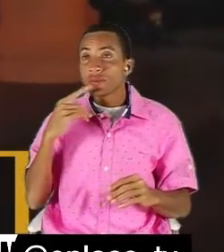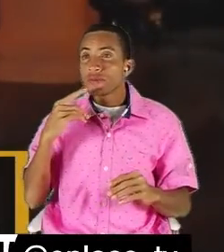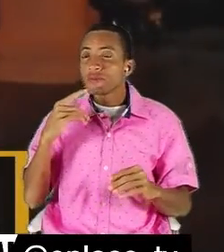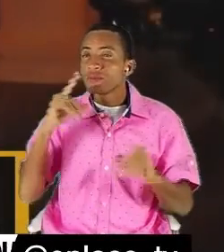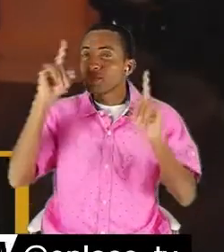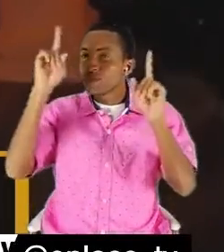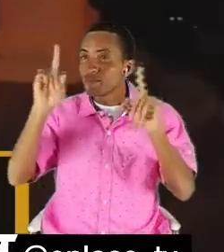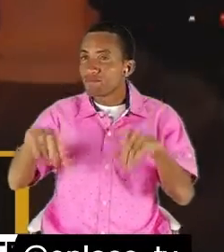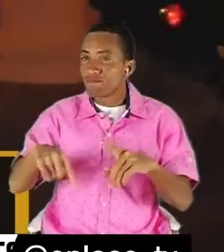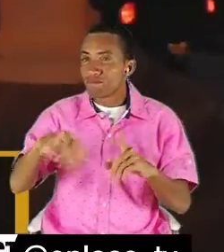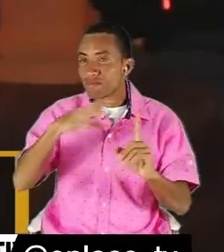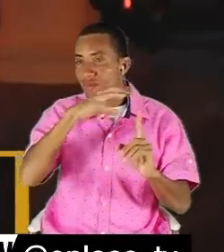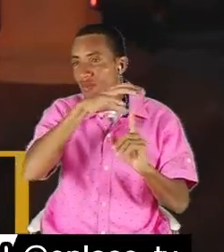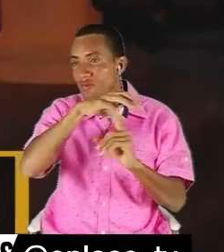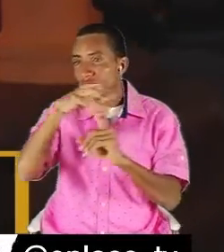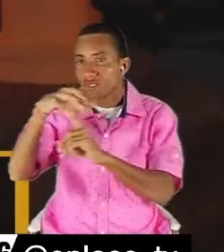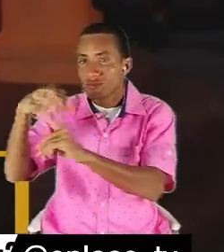cortometraje